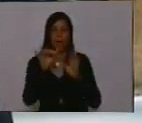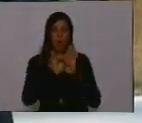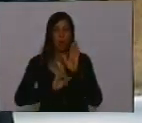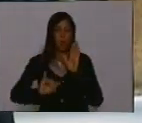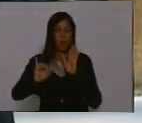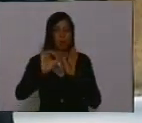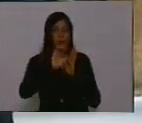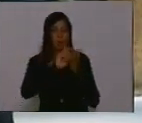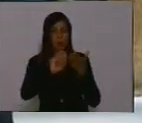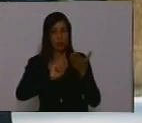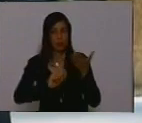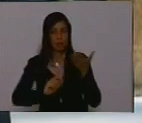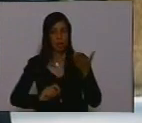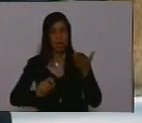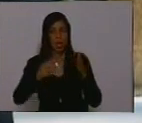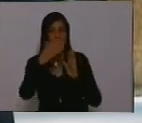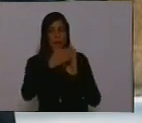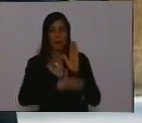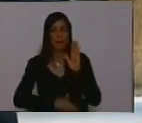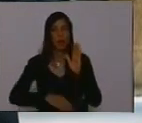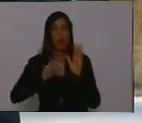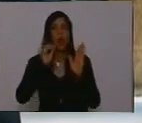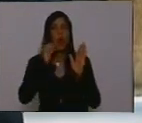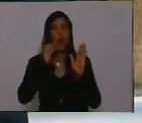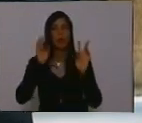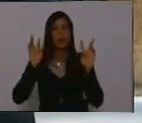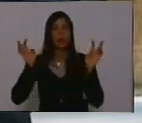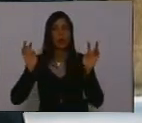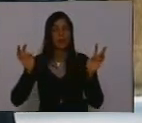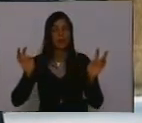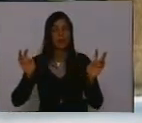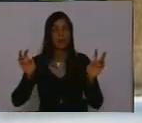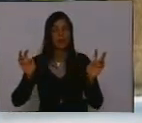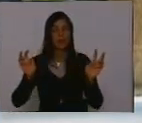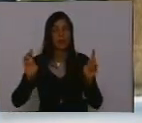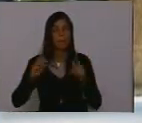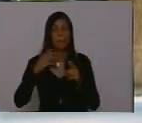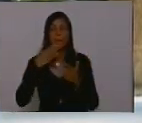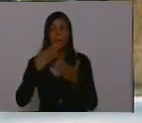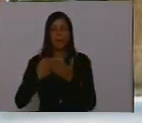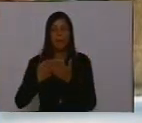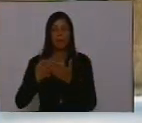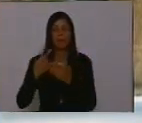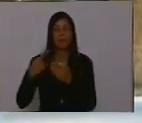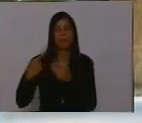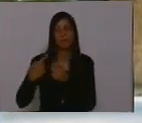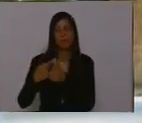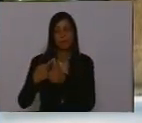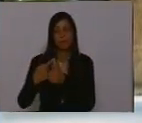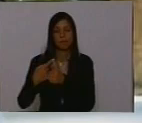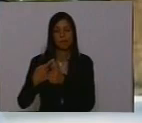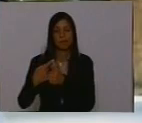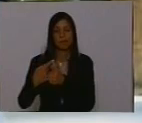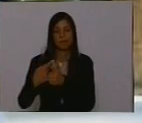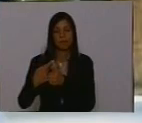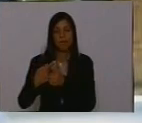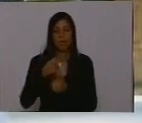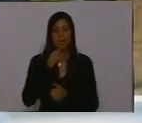este capítulo es la petición del